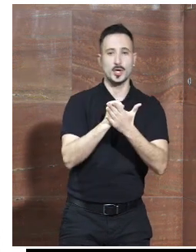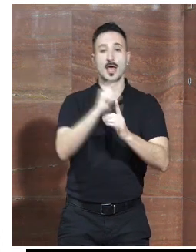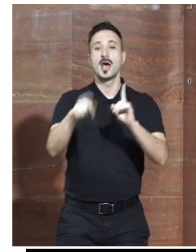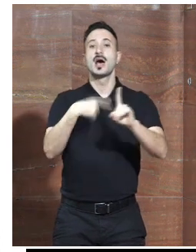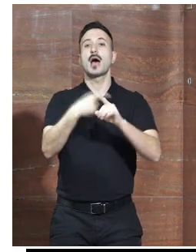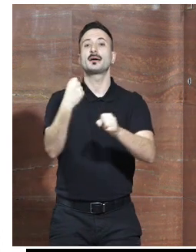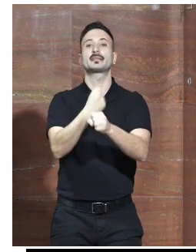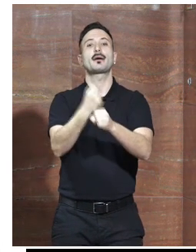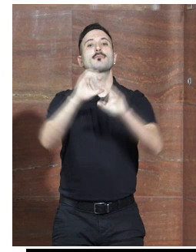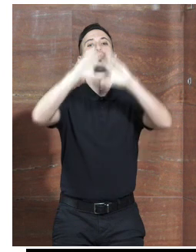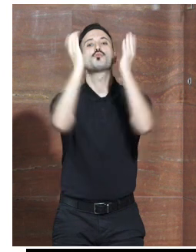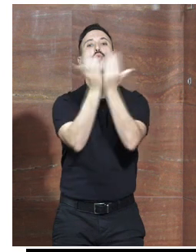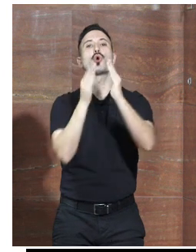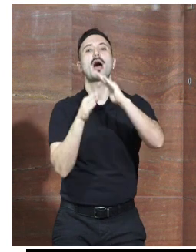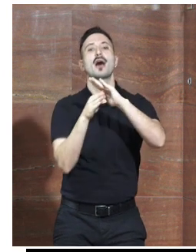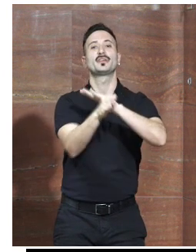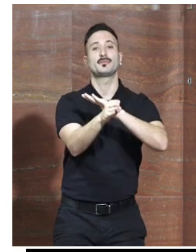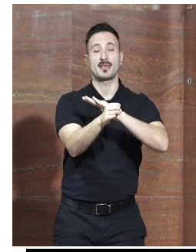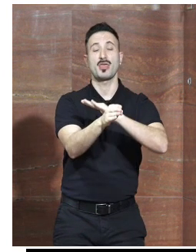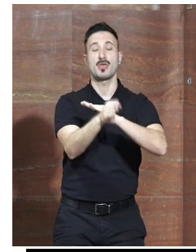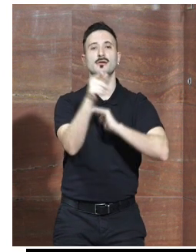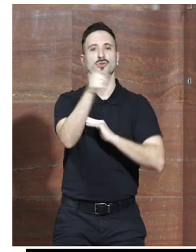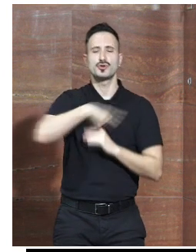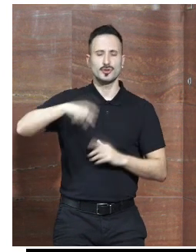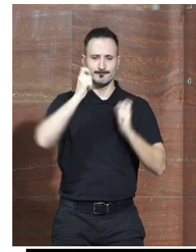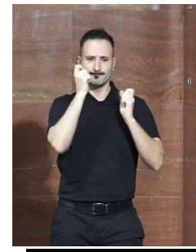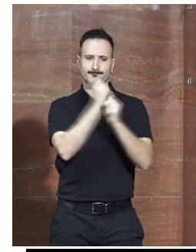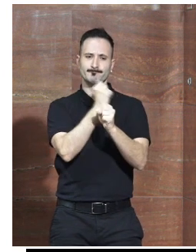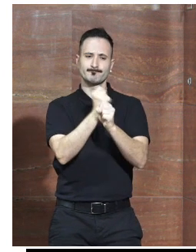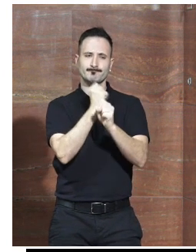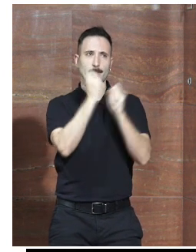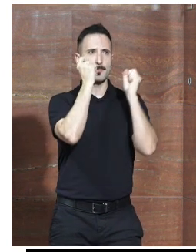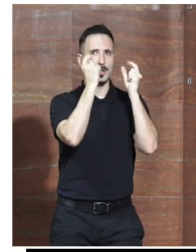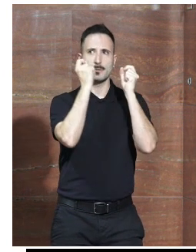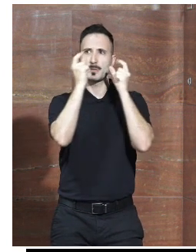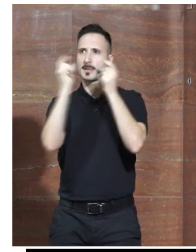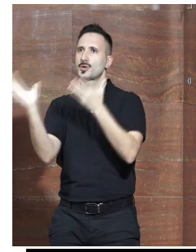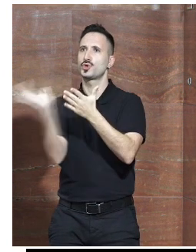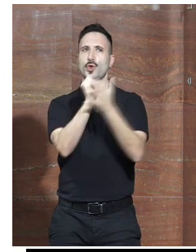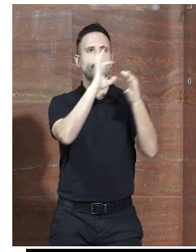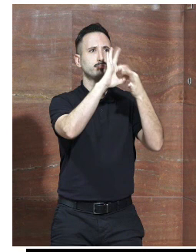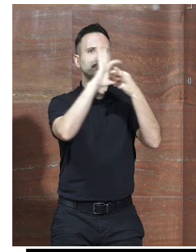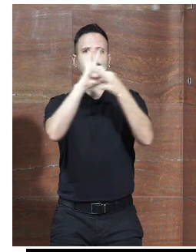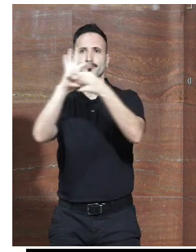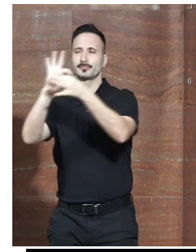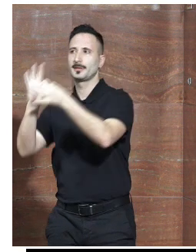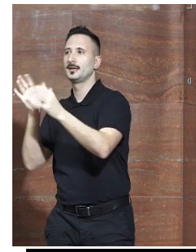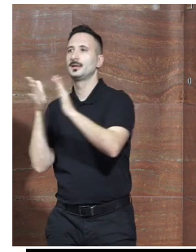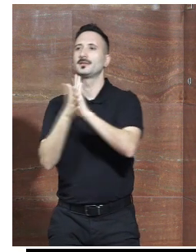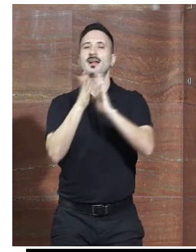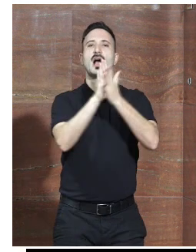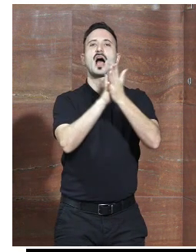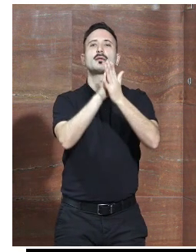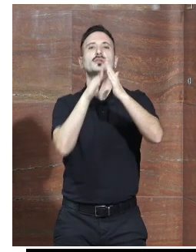mundo de la accesibilidad y de la accesibilidad universal, nos damos cuenta que todo tiene que ver. O sea, no podemos hablar de